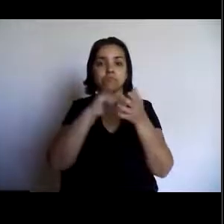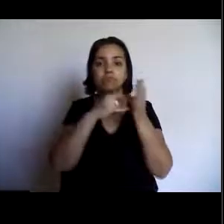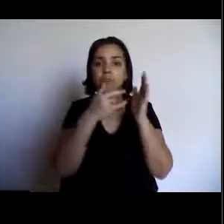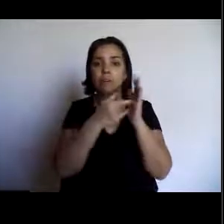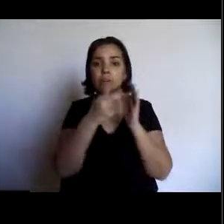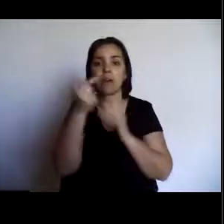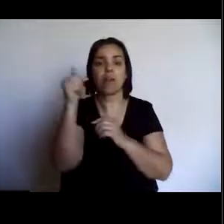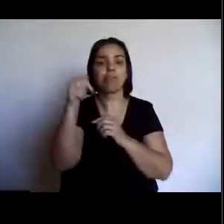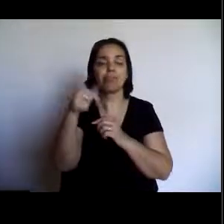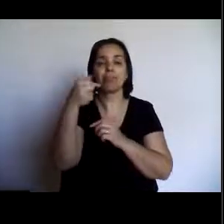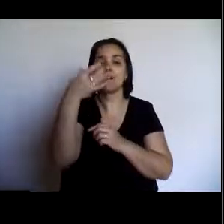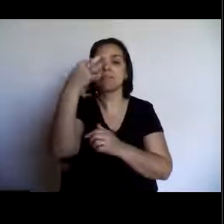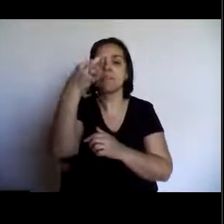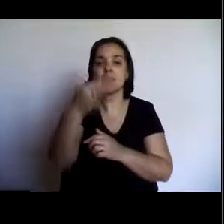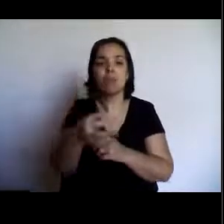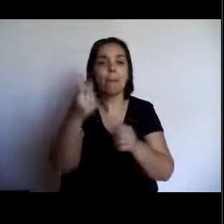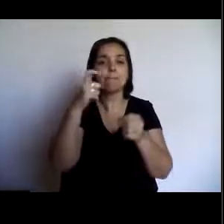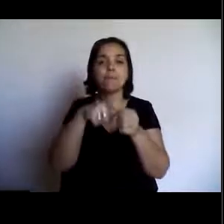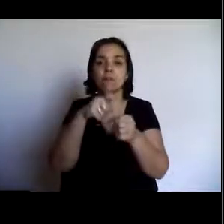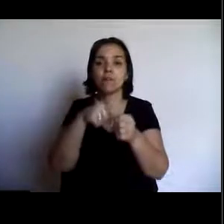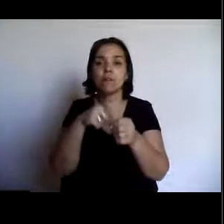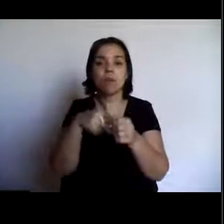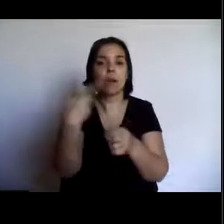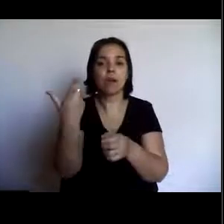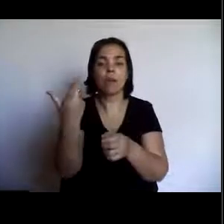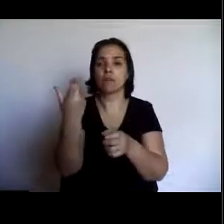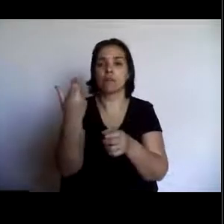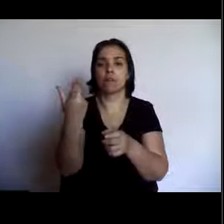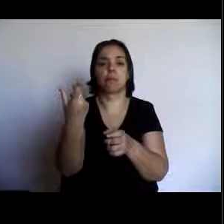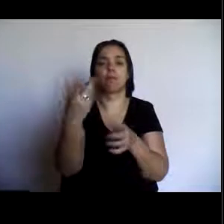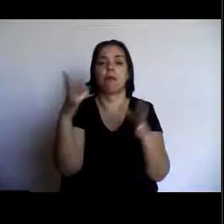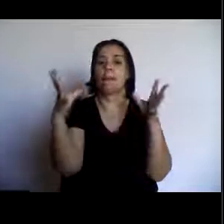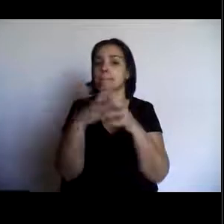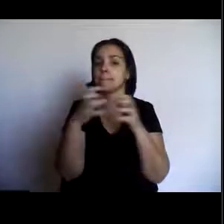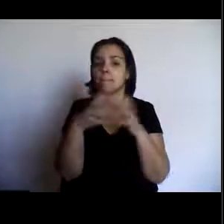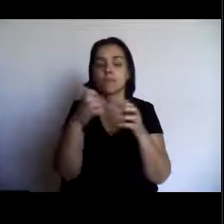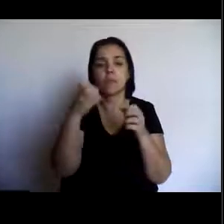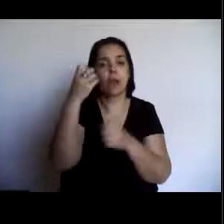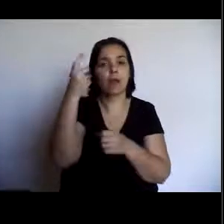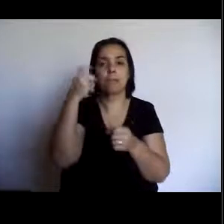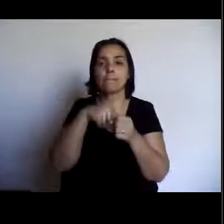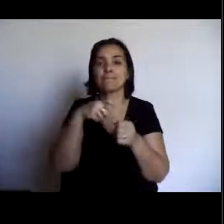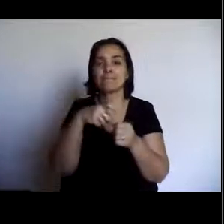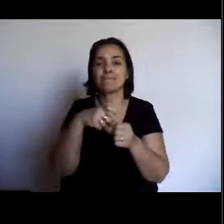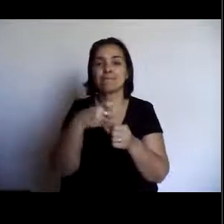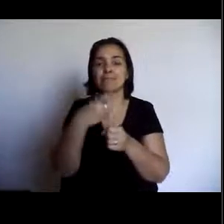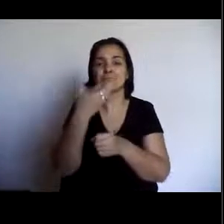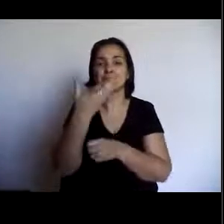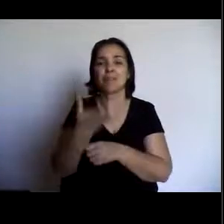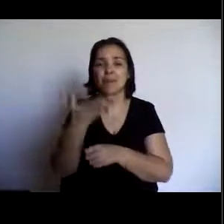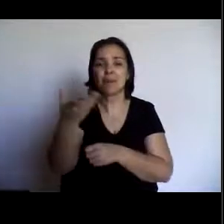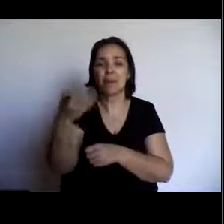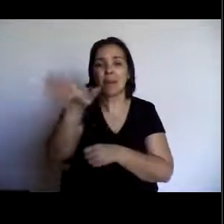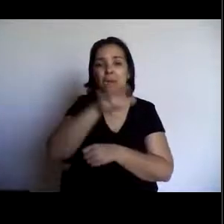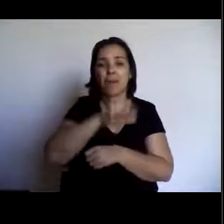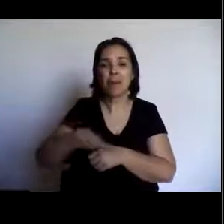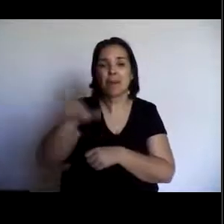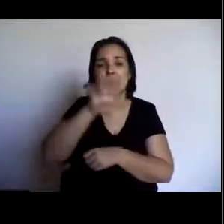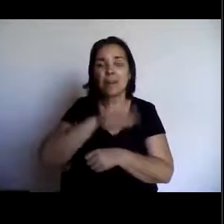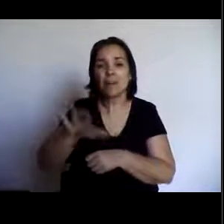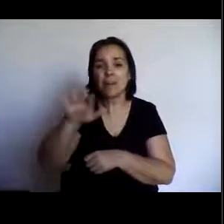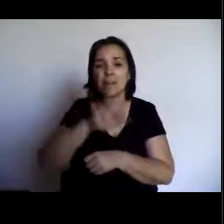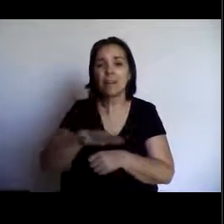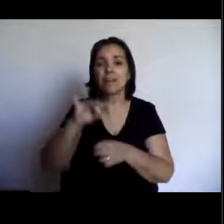verdadera participación, este es el verdadero papel, entendemos, de la administración local en esta gestión de los programas